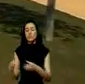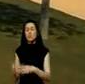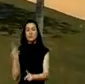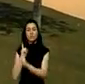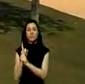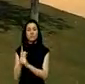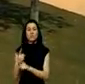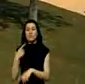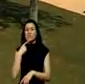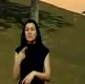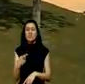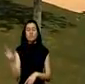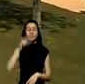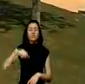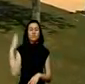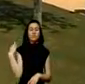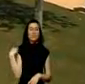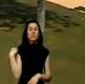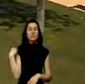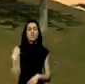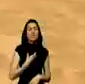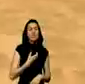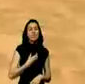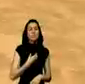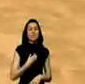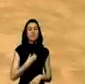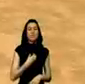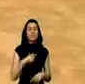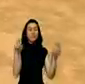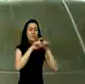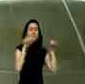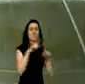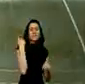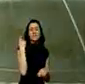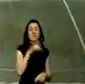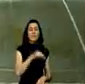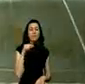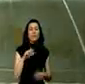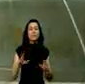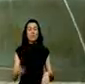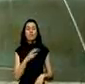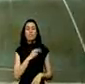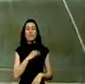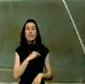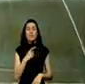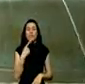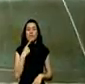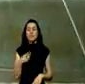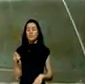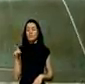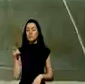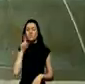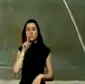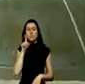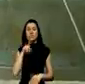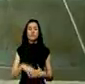en la oposición acusaban hace unas semanas al ayuntamiento por haber elegido a una de las más caras. El concejal, con cifras en la mano, ha rebatido las acusaciones